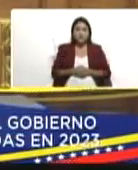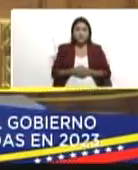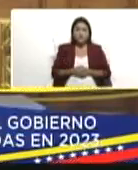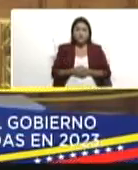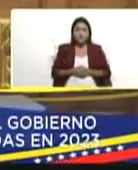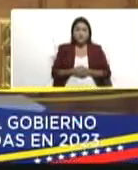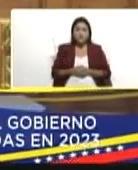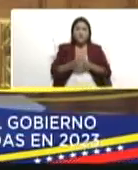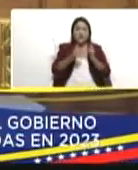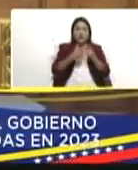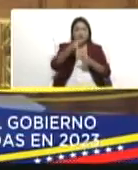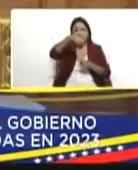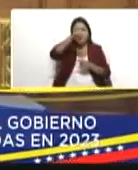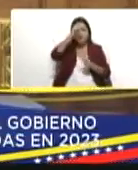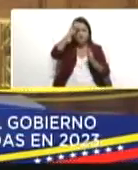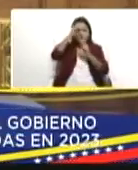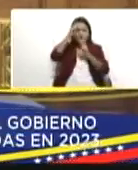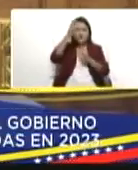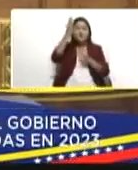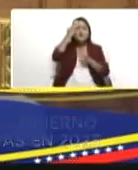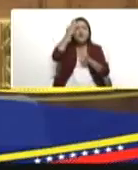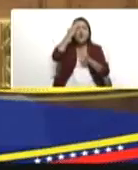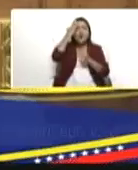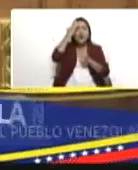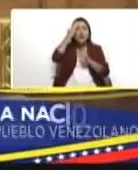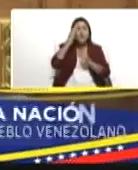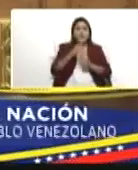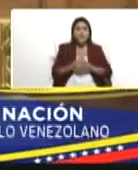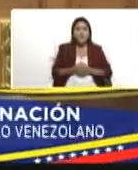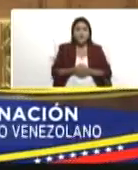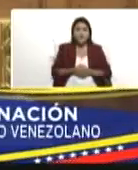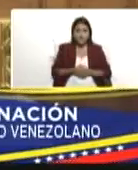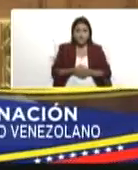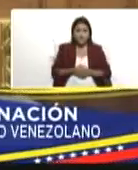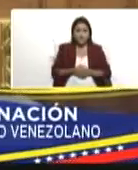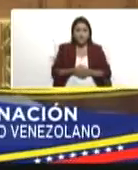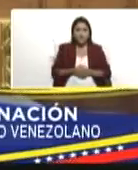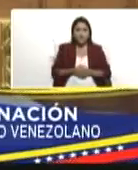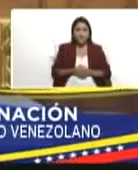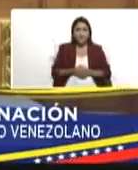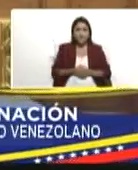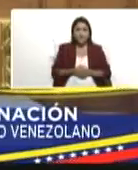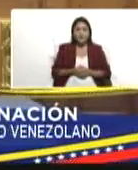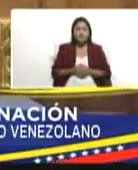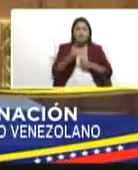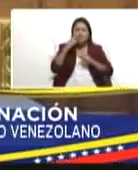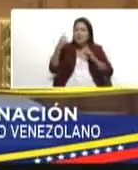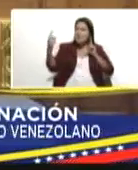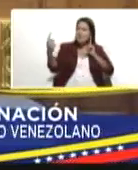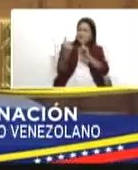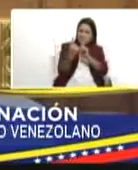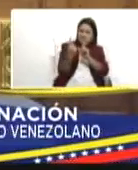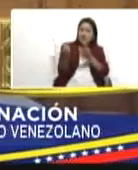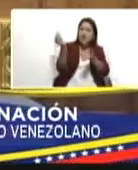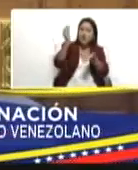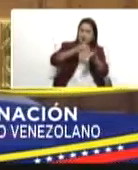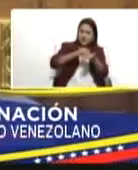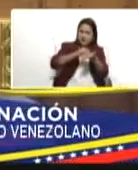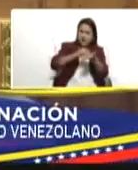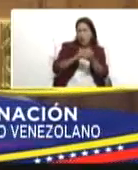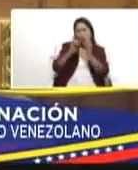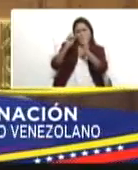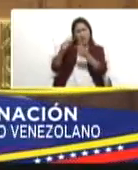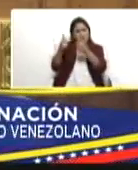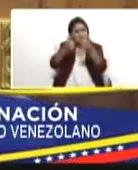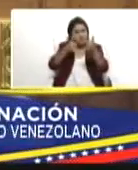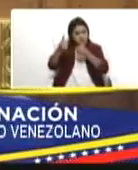saben Entonces vamos a vernos otra vez muy bien quieren verse otra vez